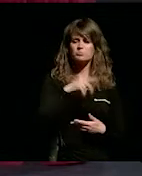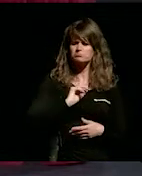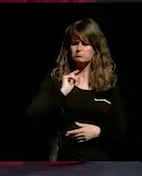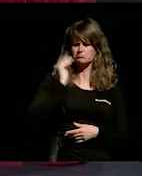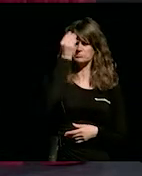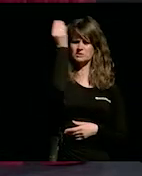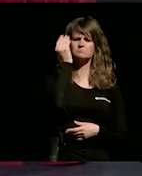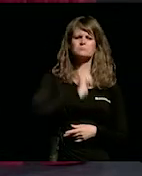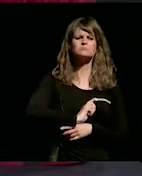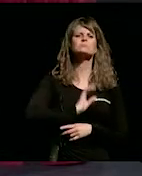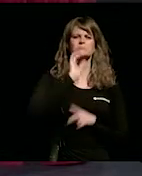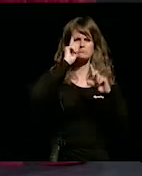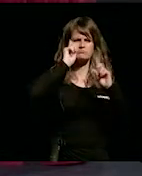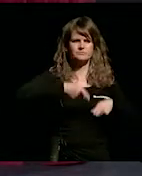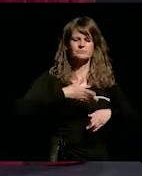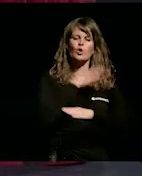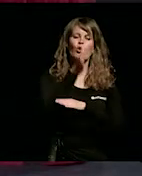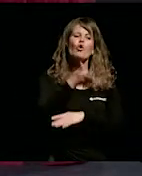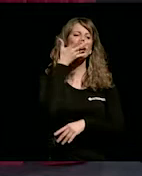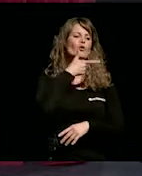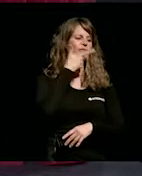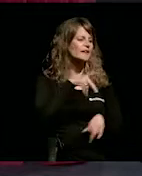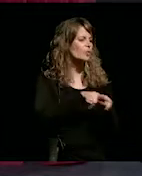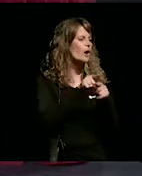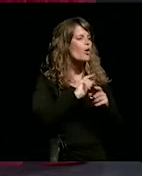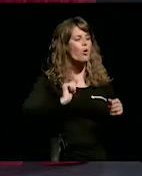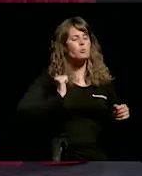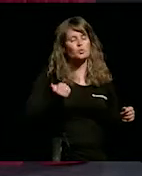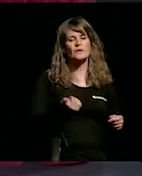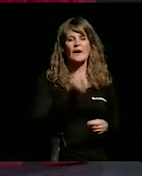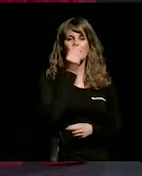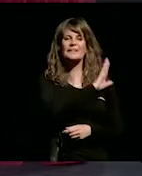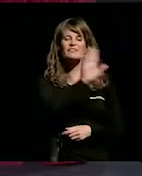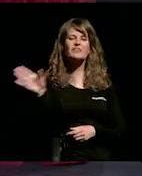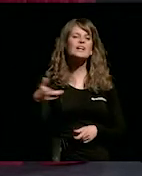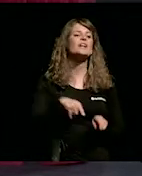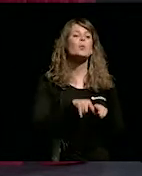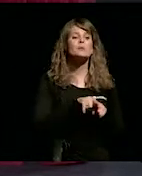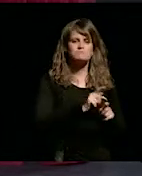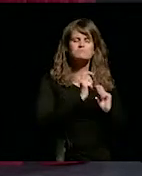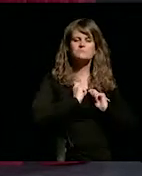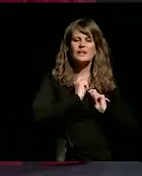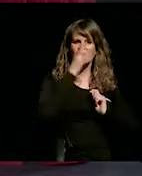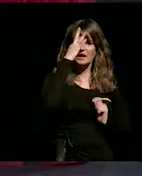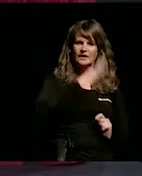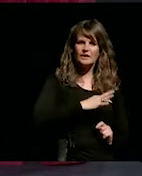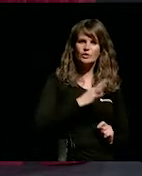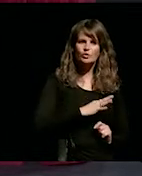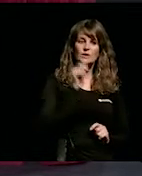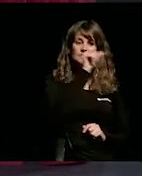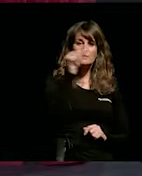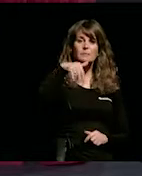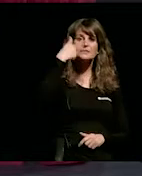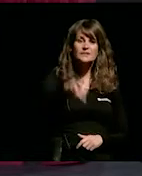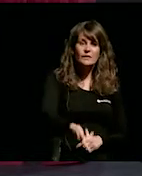y dije que sería una oportunidad magnífica. Lo extraño es que me creyeron, y una semana más tarde